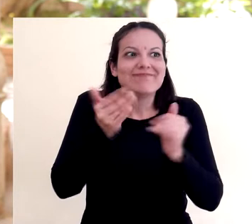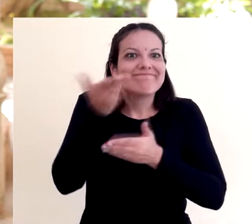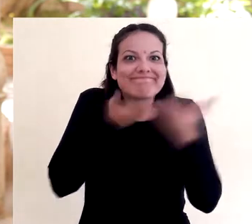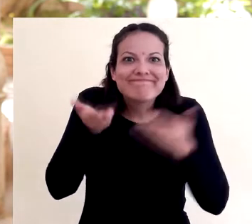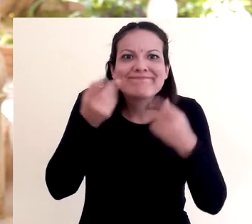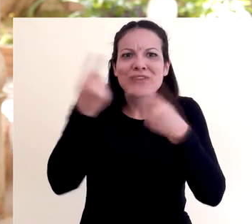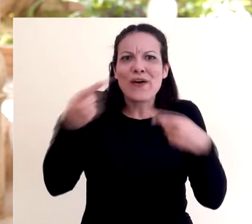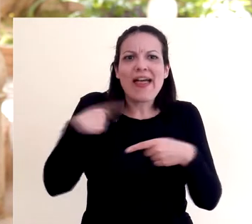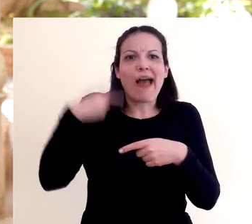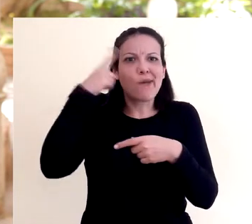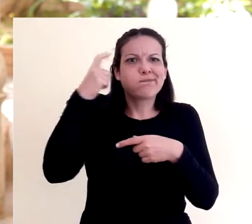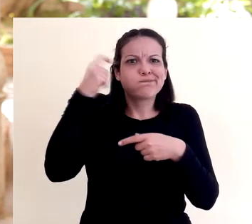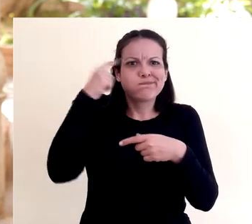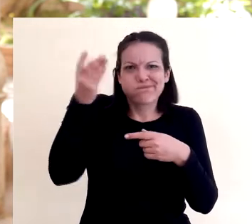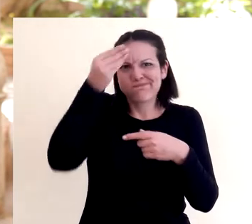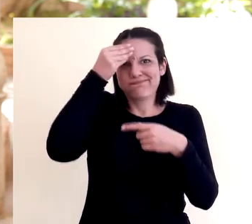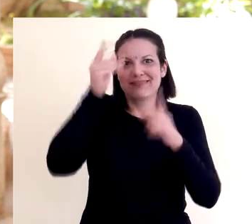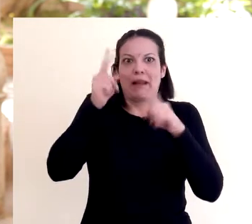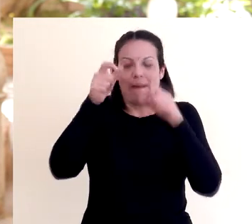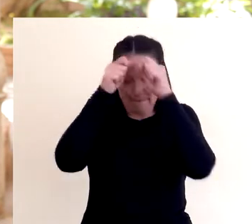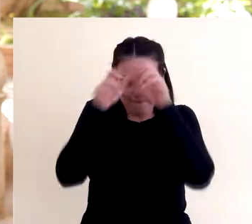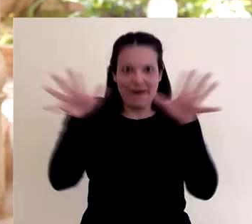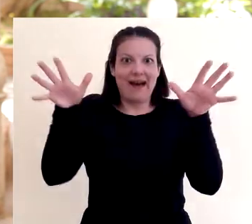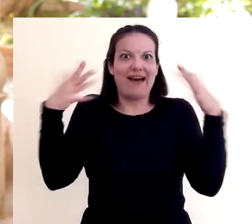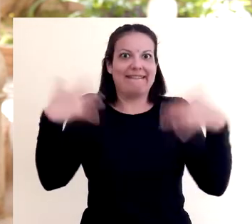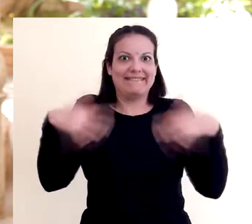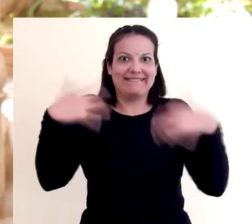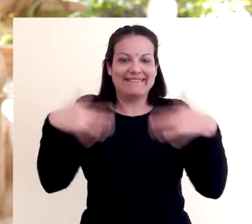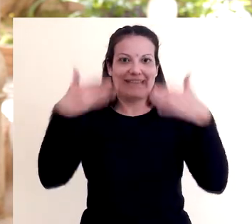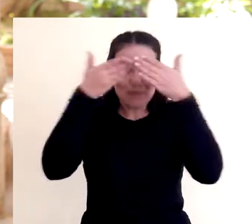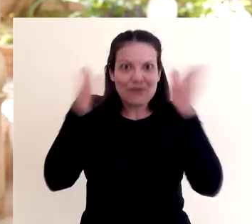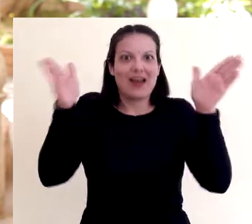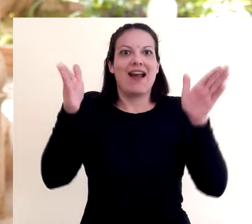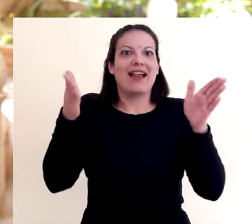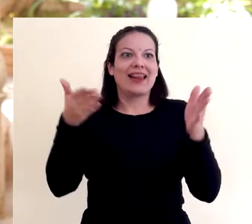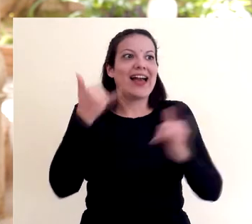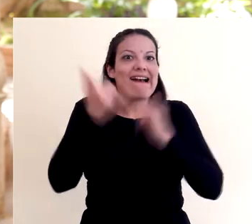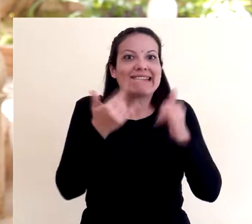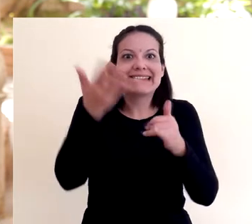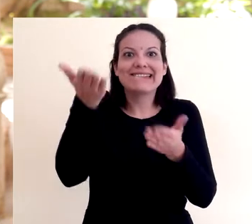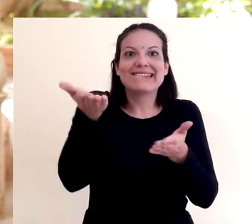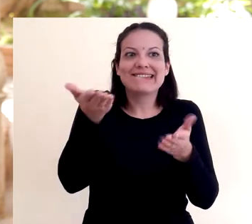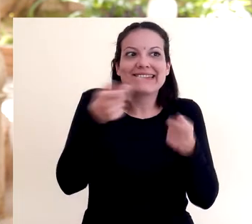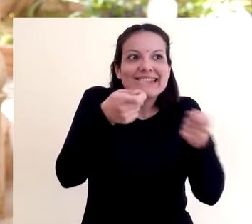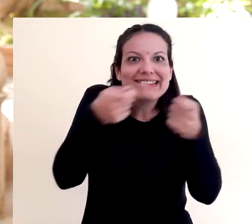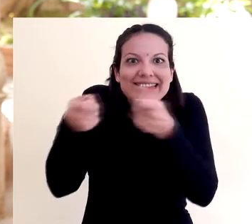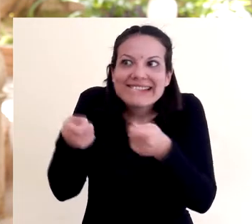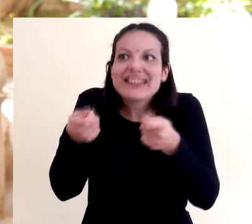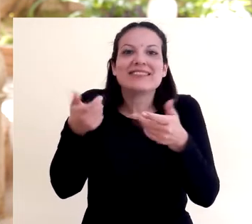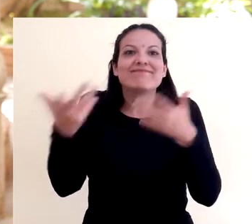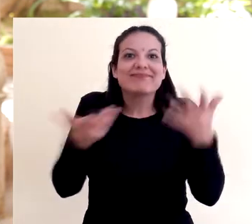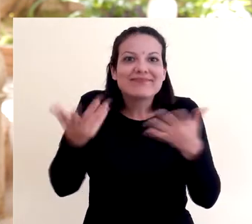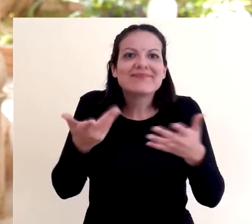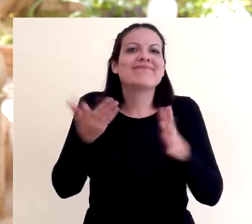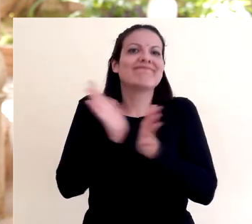trasladar todo lo que había aprendido, que aparte se me ha volado la cabeza. Y bueno, obviamente fui medio la que llevó ahí